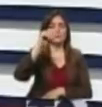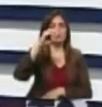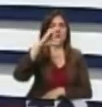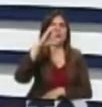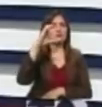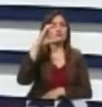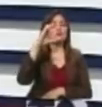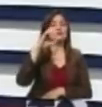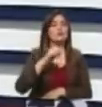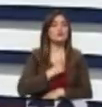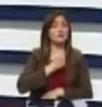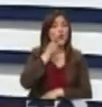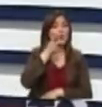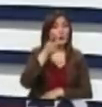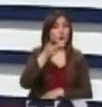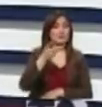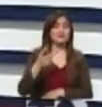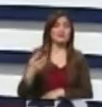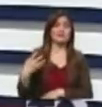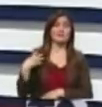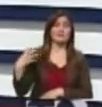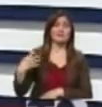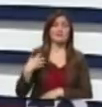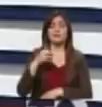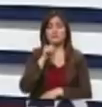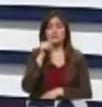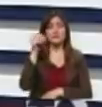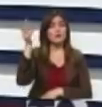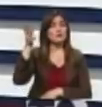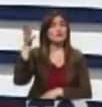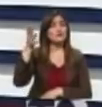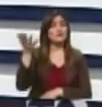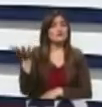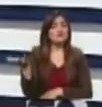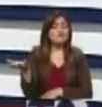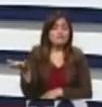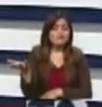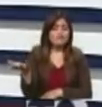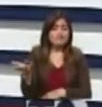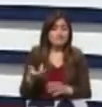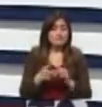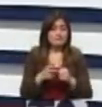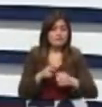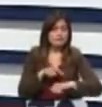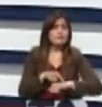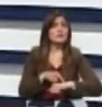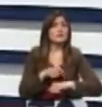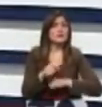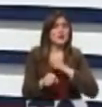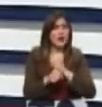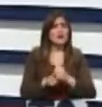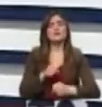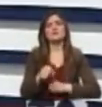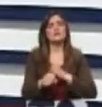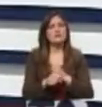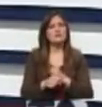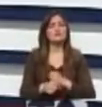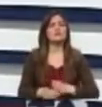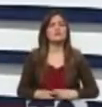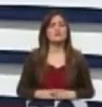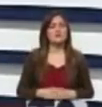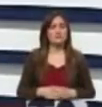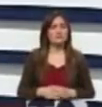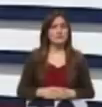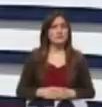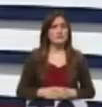del Estado, se queja por la falta de profesores. Y el problema lleva ya varios años. Así es,